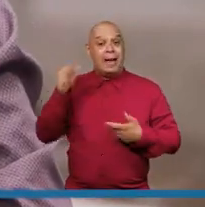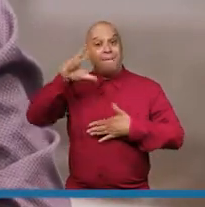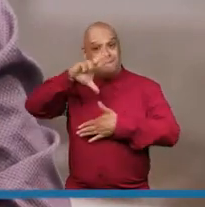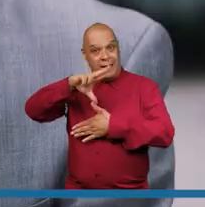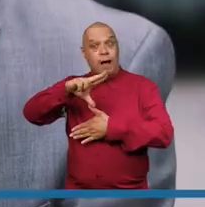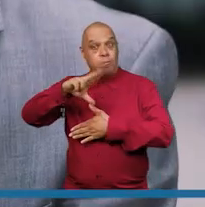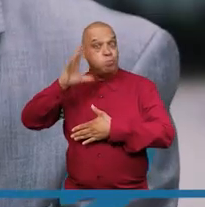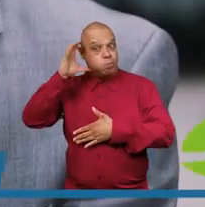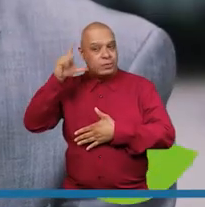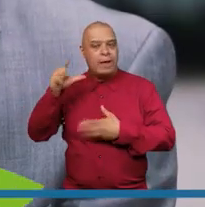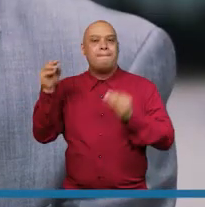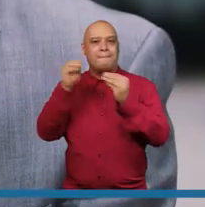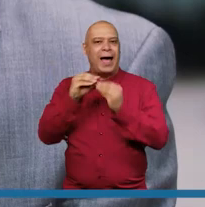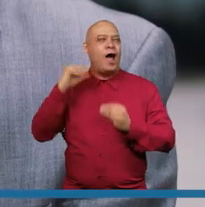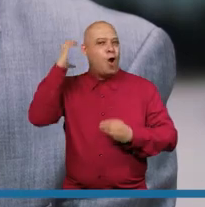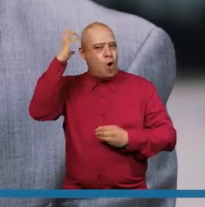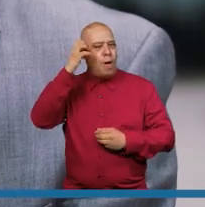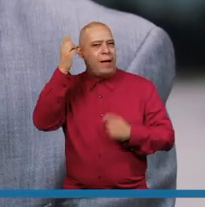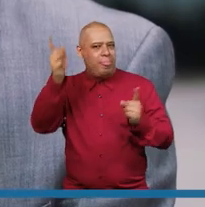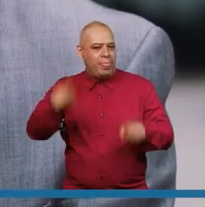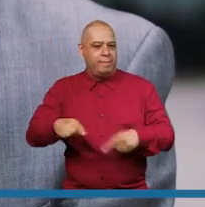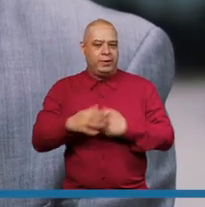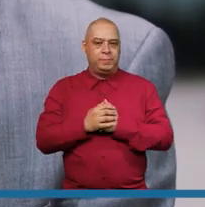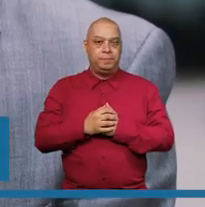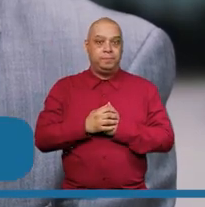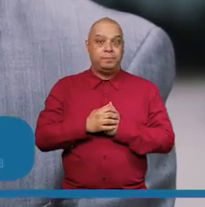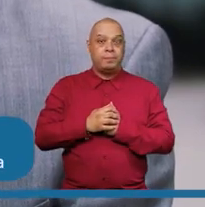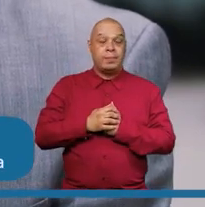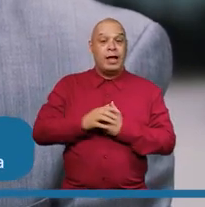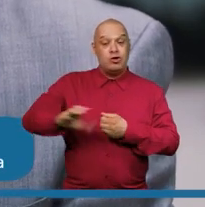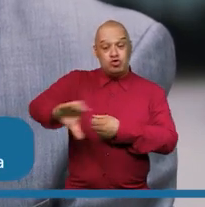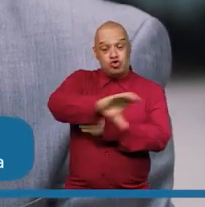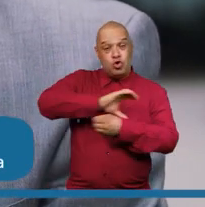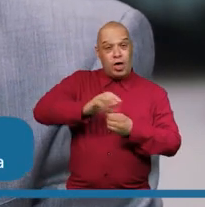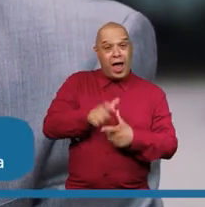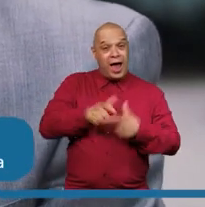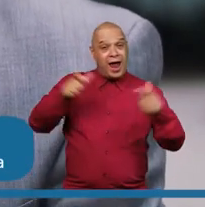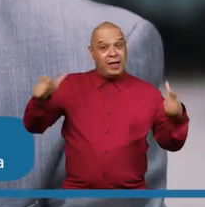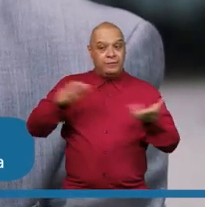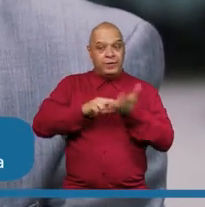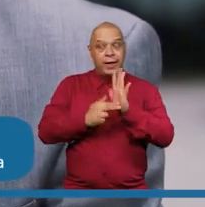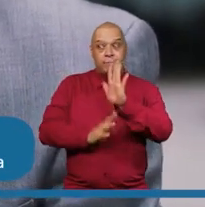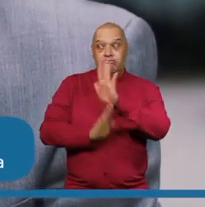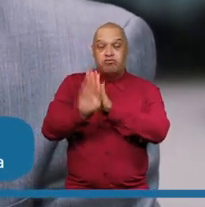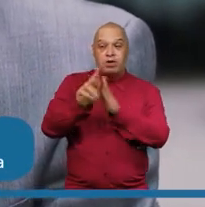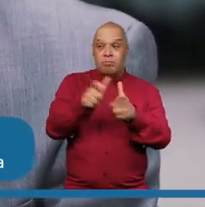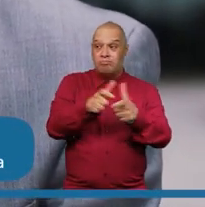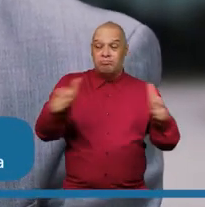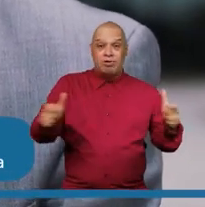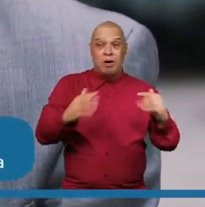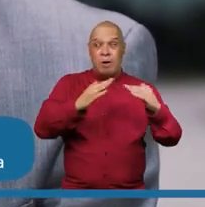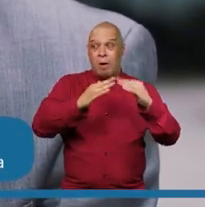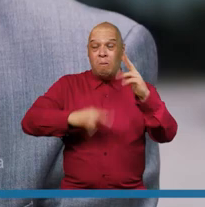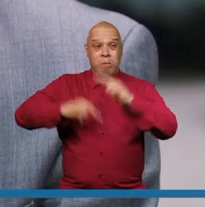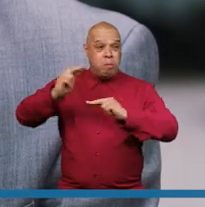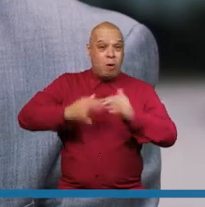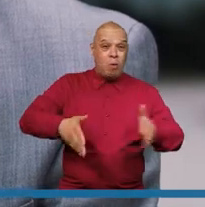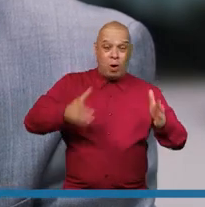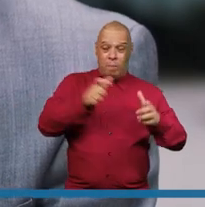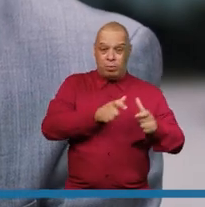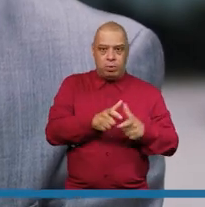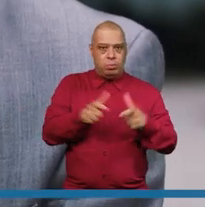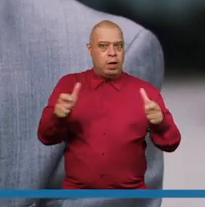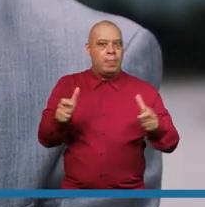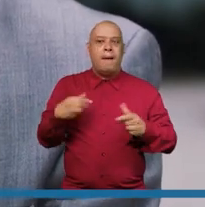Europa. Bueno, entender que la gestión de las metrópolis no es solo el desarrollo urbano, sino pensar en resolverle